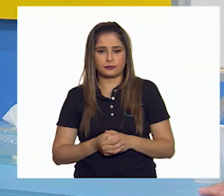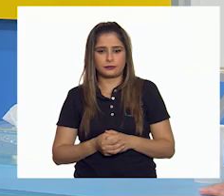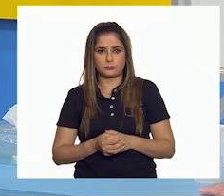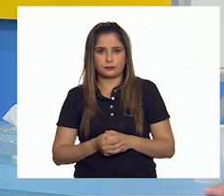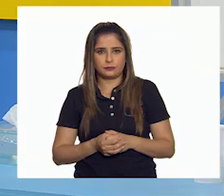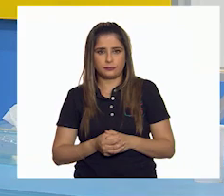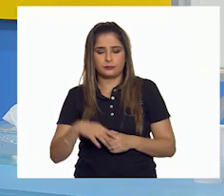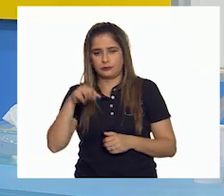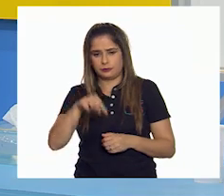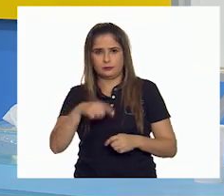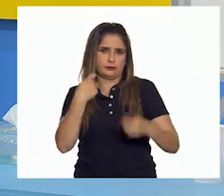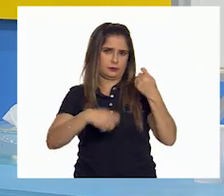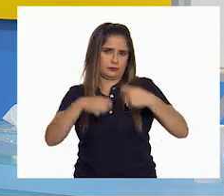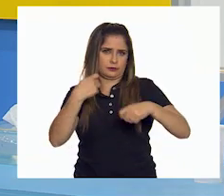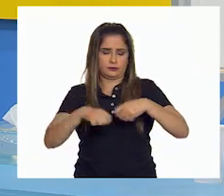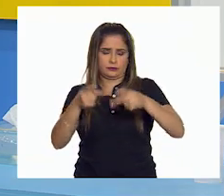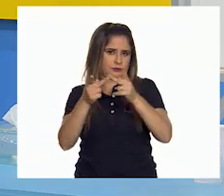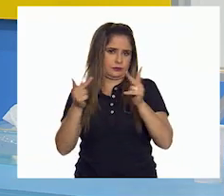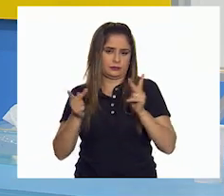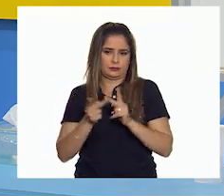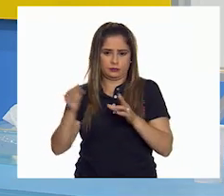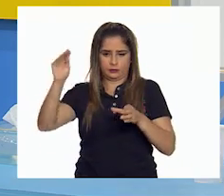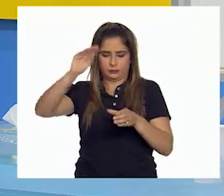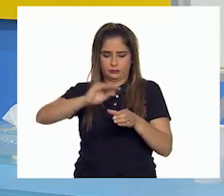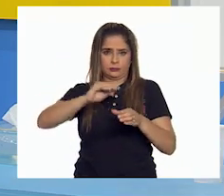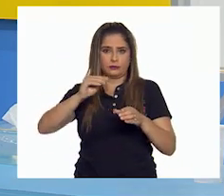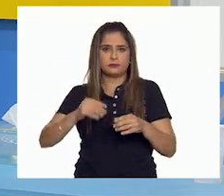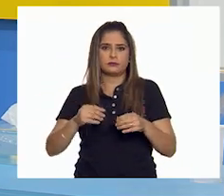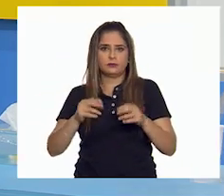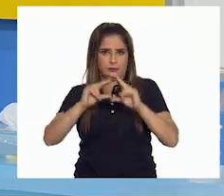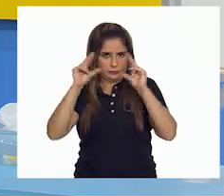sobre el plástico o plato. Muy bien.